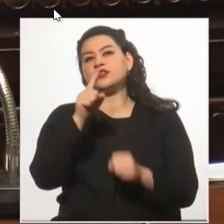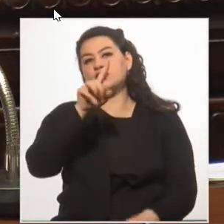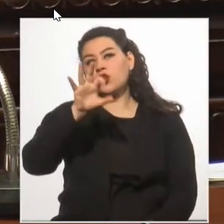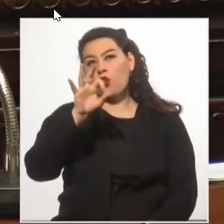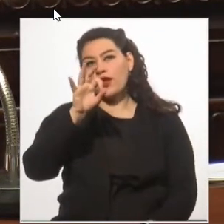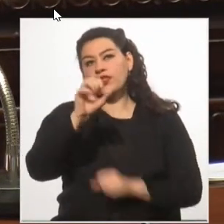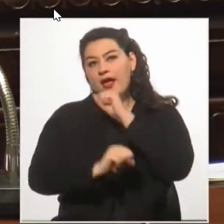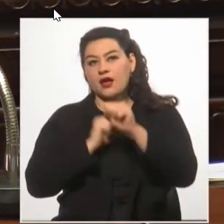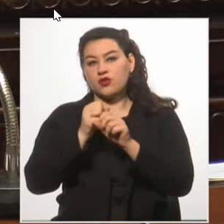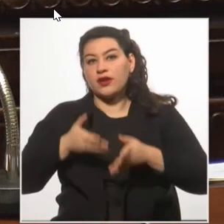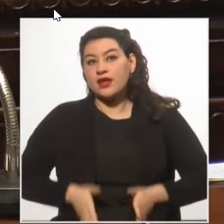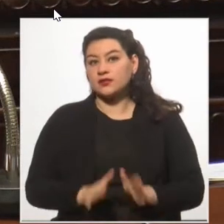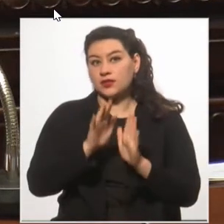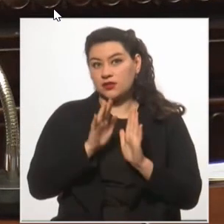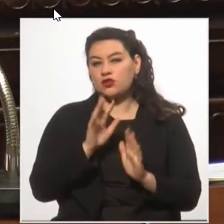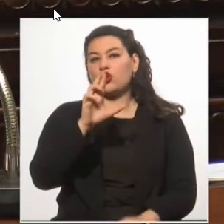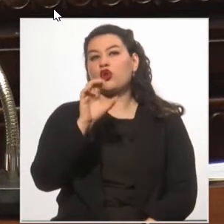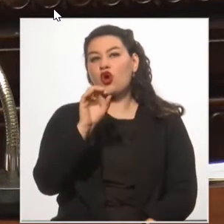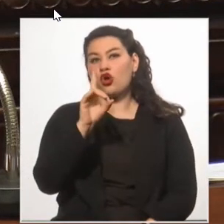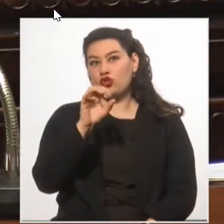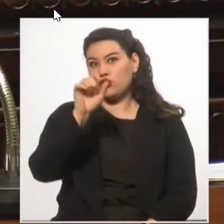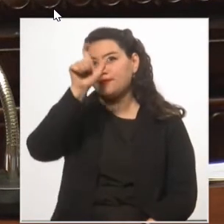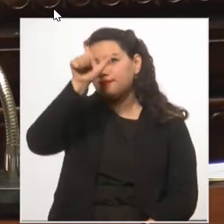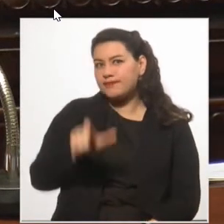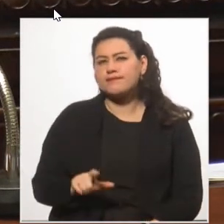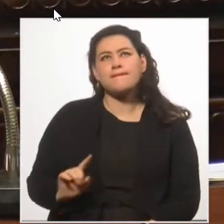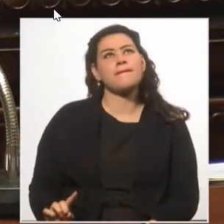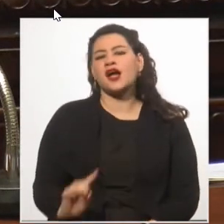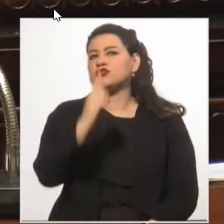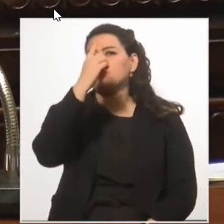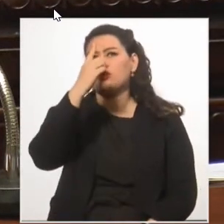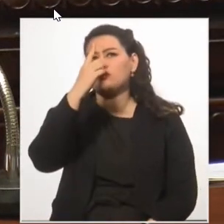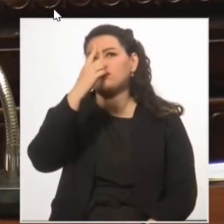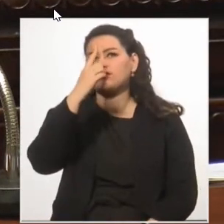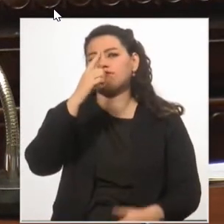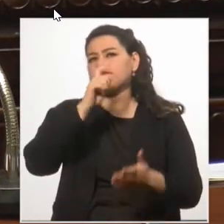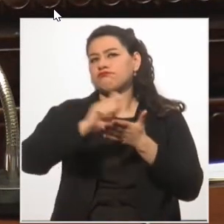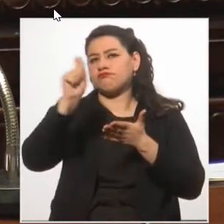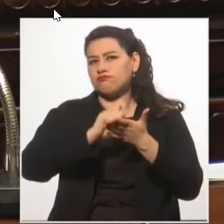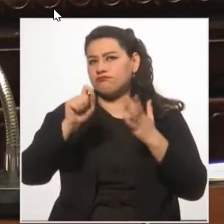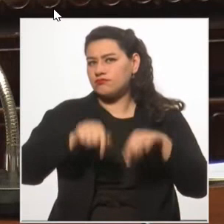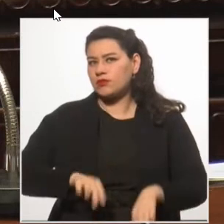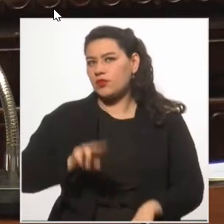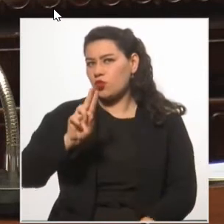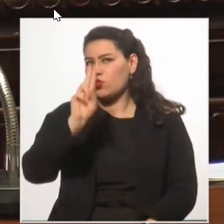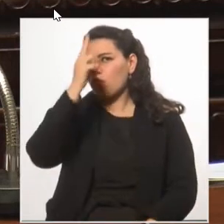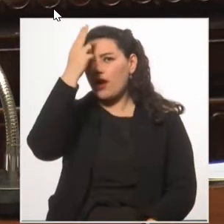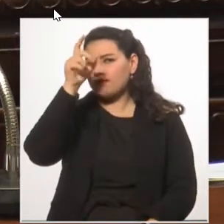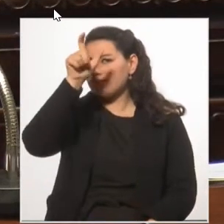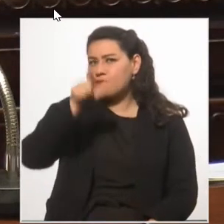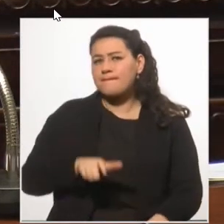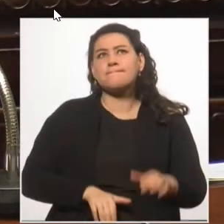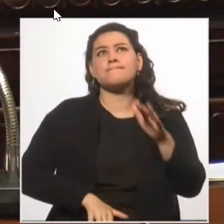del nacimiento de José Enrique Rodó, el mayor exponente de las letras uruguayas, el que